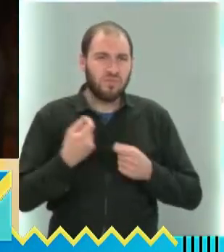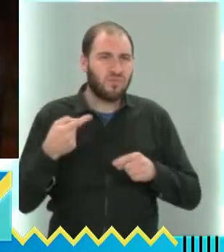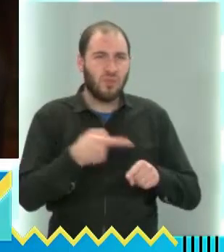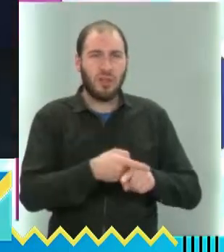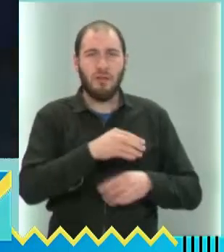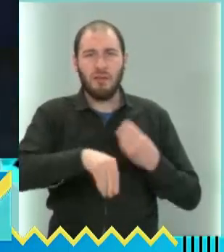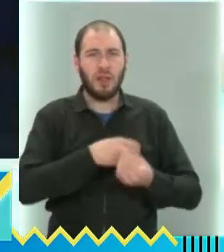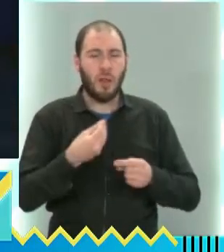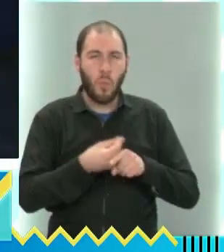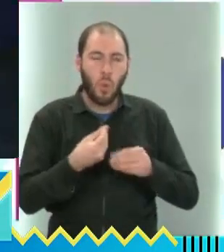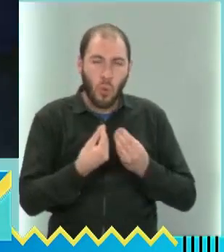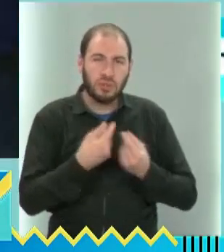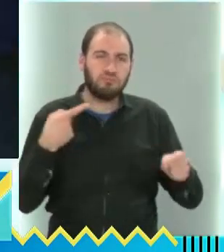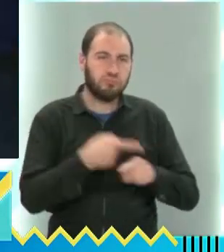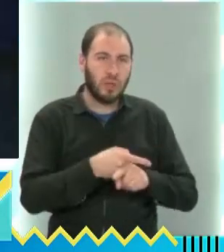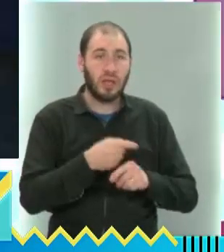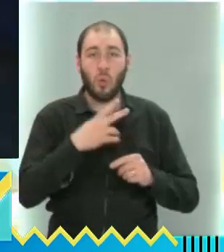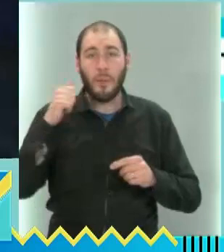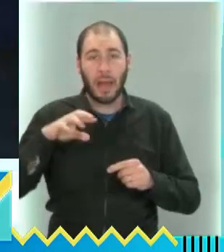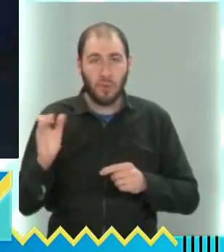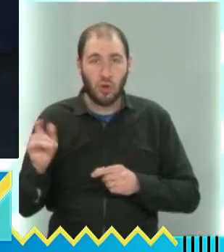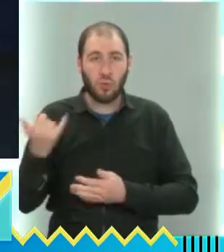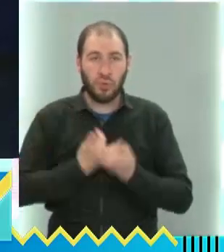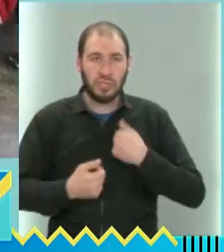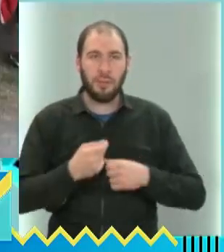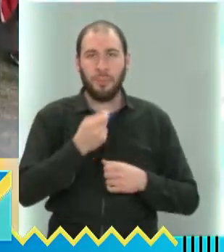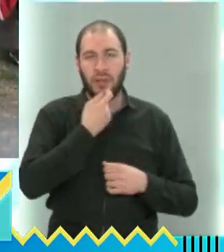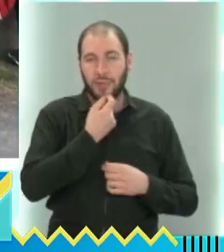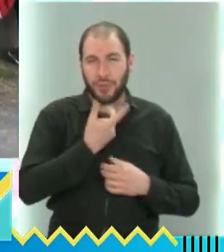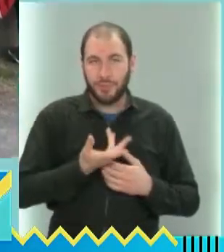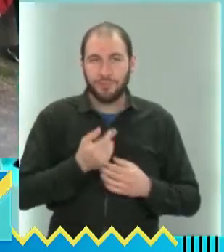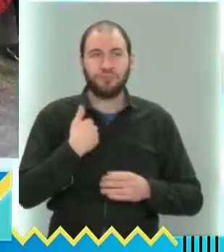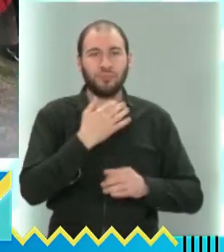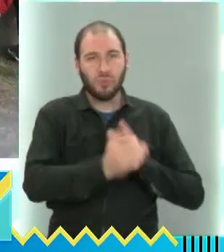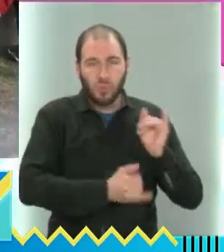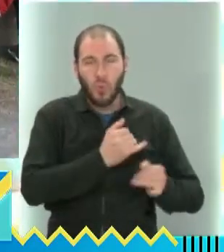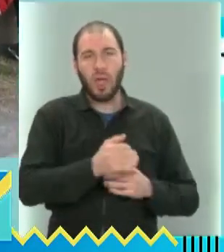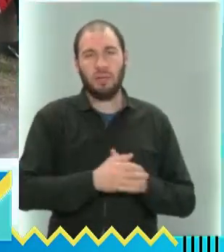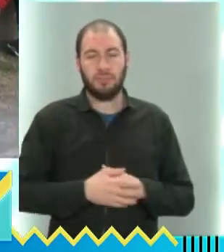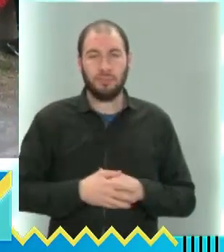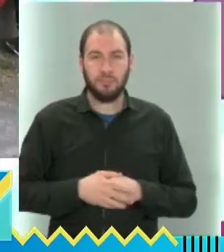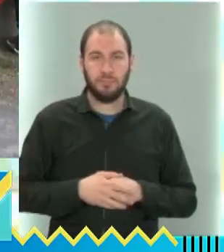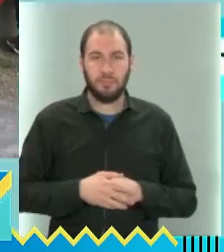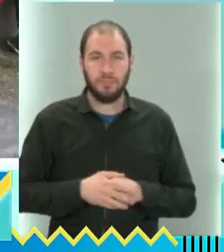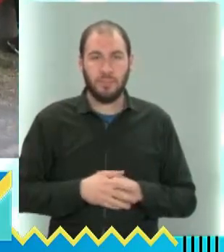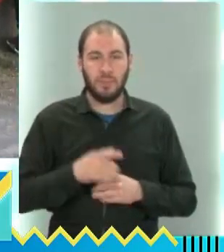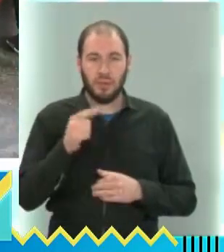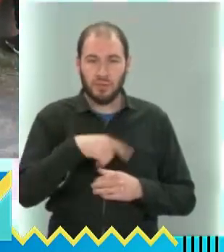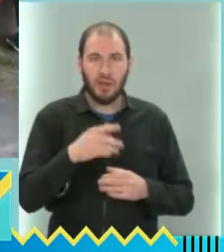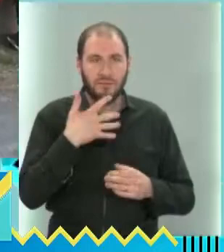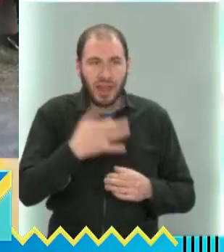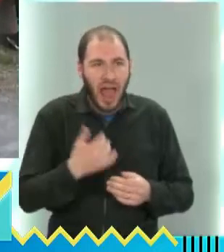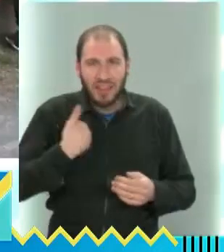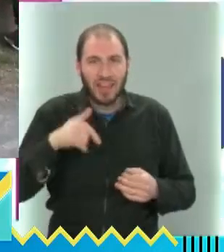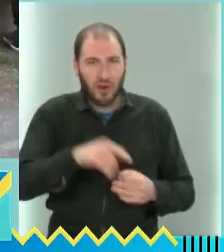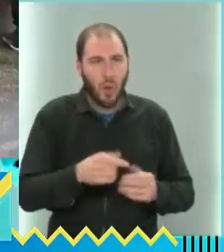muchas familias han recibido, porque así como Juan Pablo decía, uno trata de explicar, uno trata de hacerles vivir la realidad